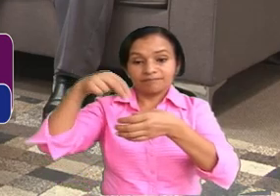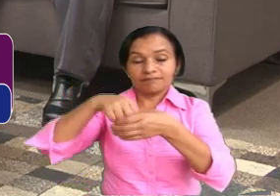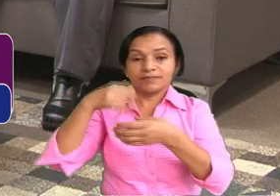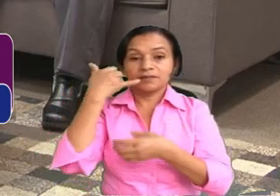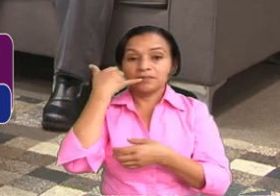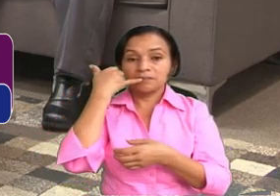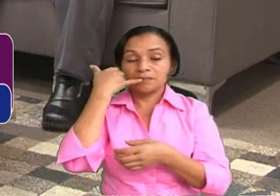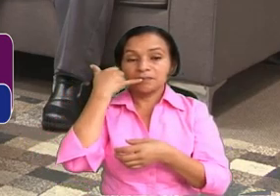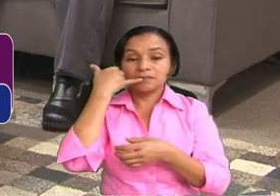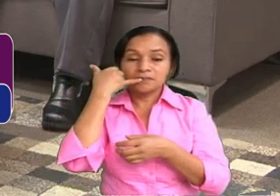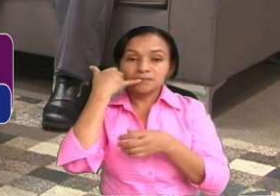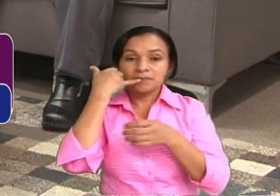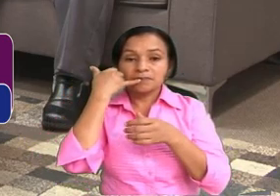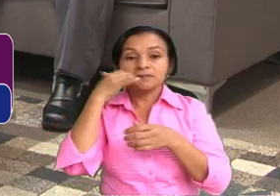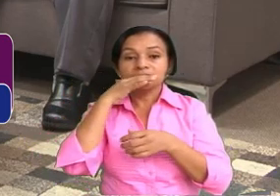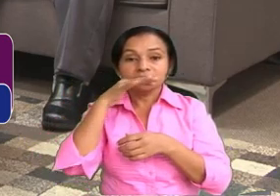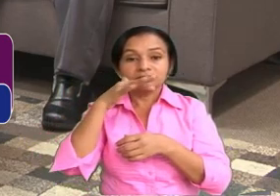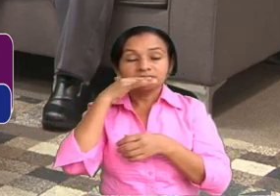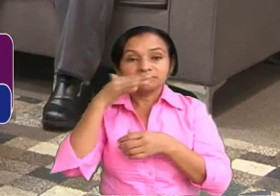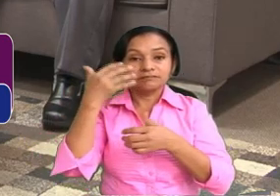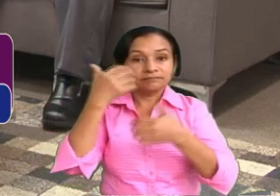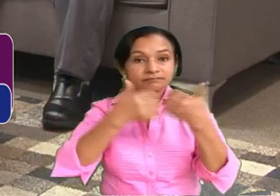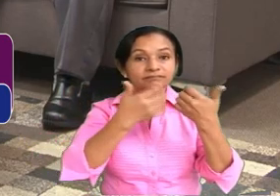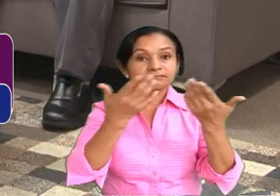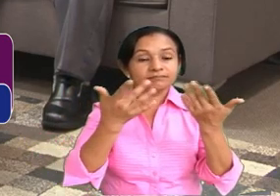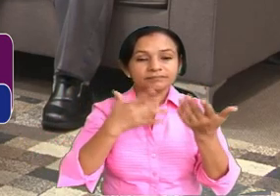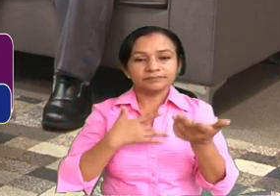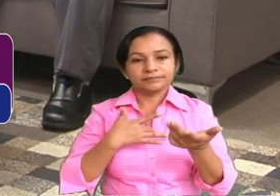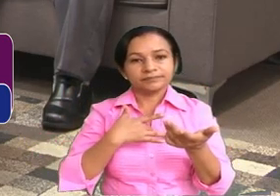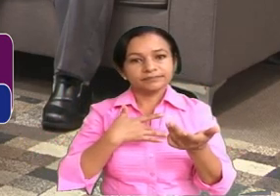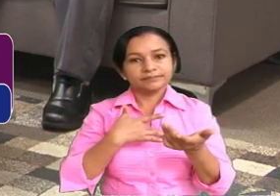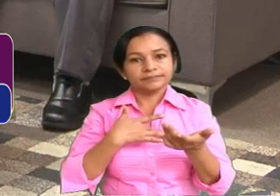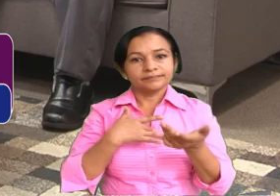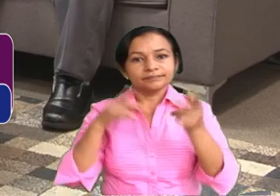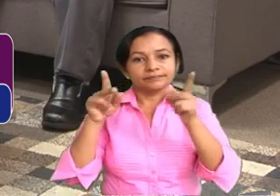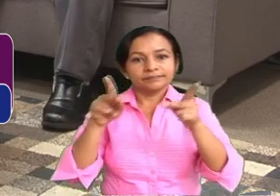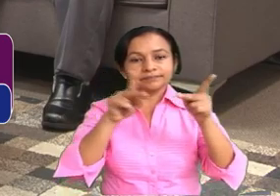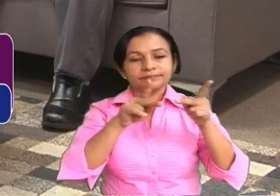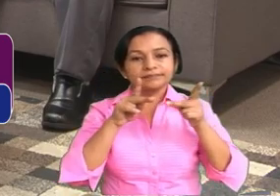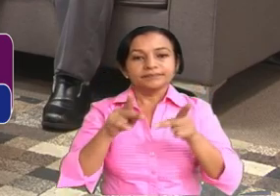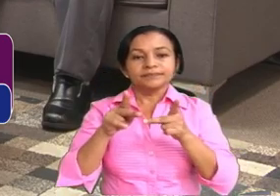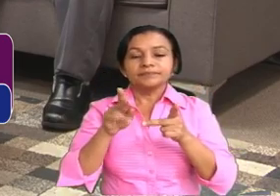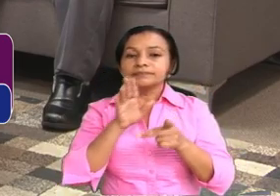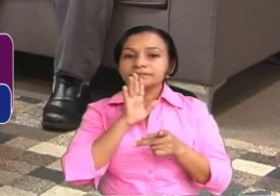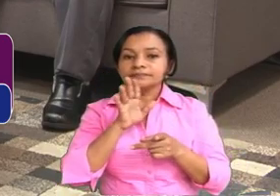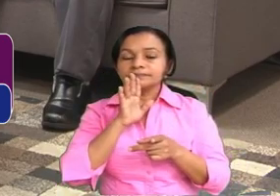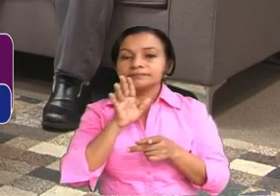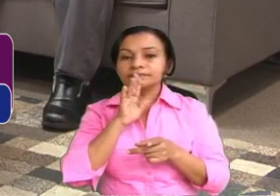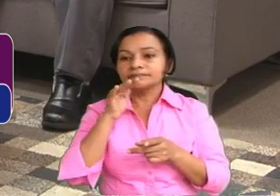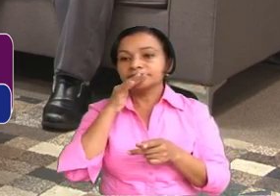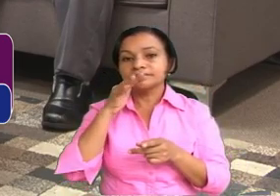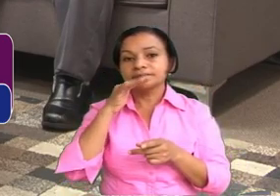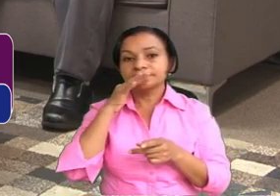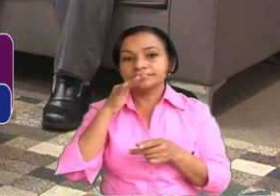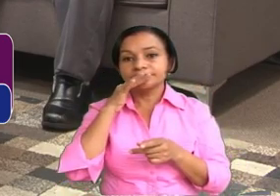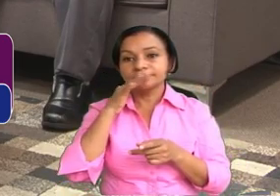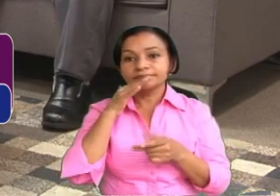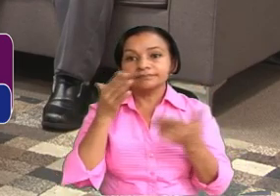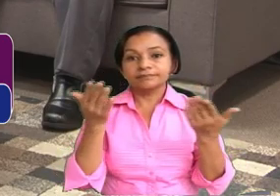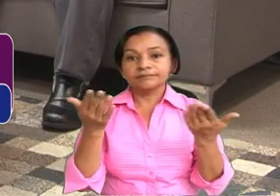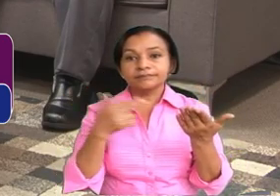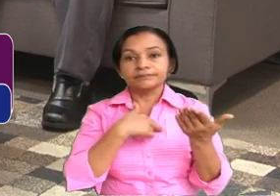cualquier otro de las empresas que lleguen ahí que necesitan personal que hable inglés criollo.